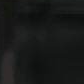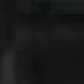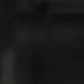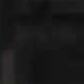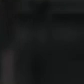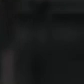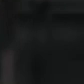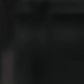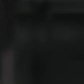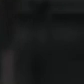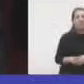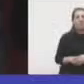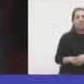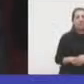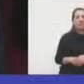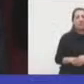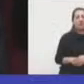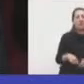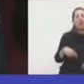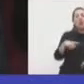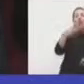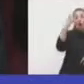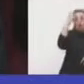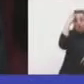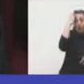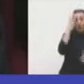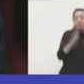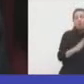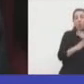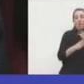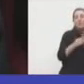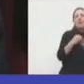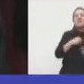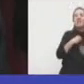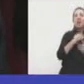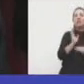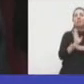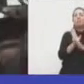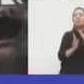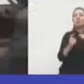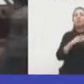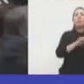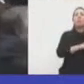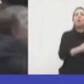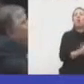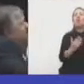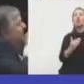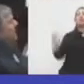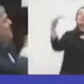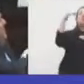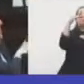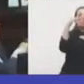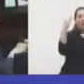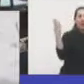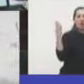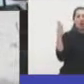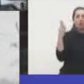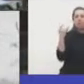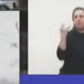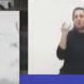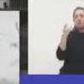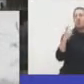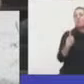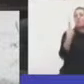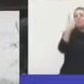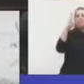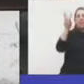desesperados de Cristina? Mirá, algunos suelen caer en la trampa, ¿viste? Sistemáticamente.